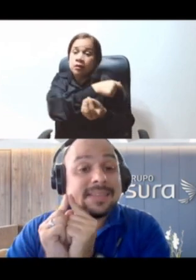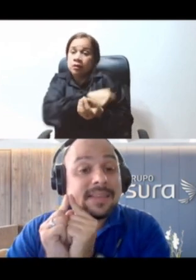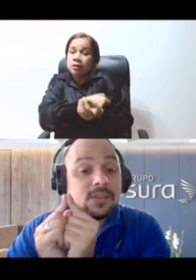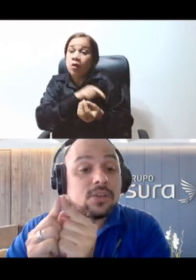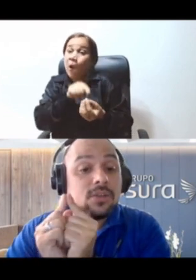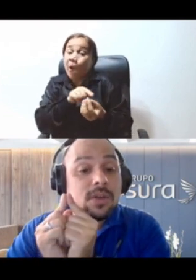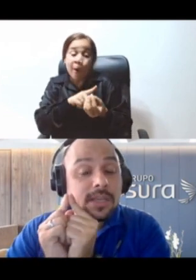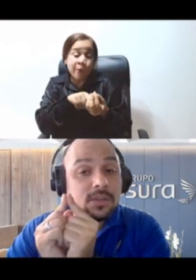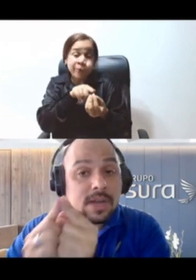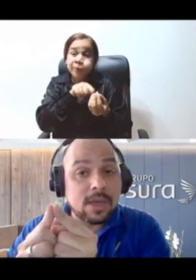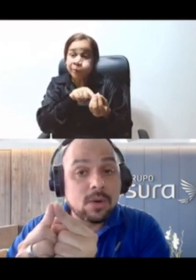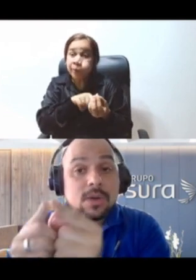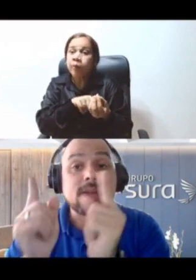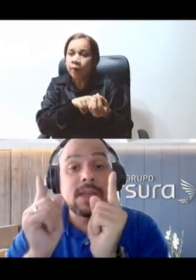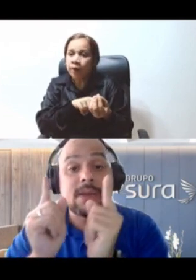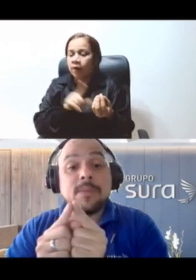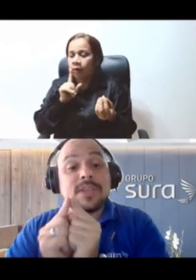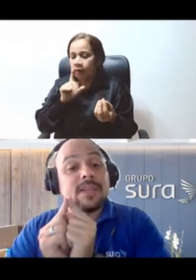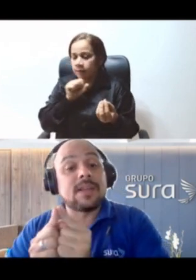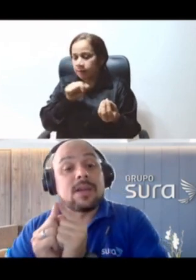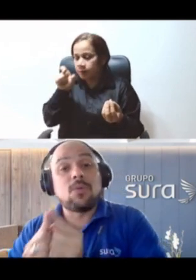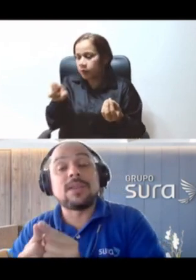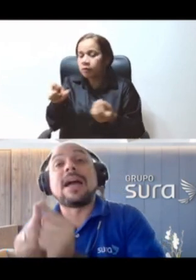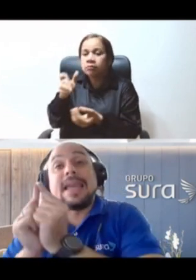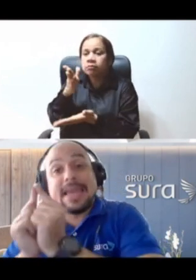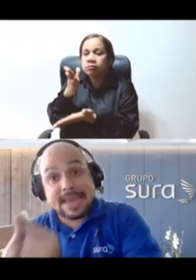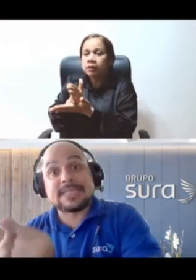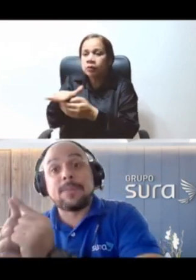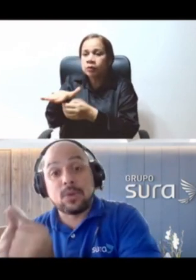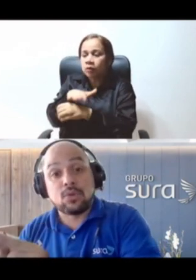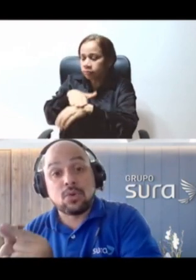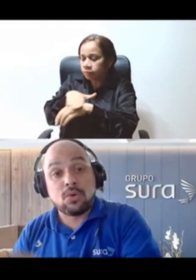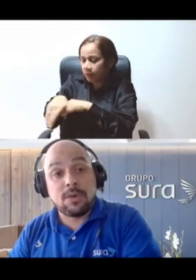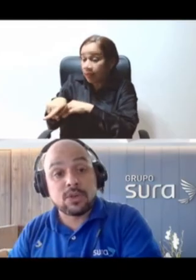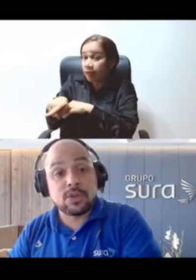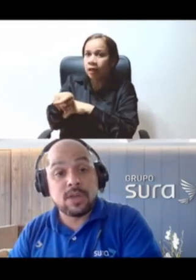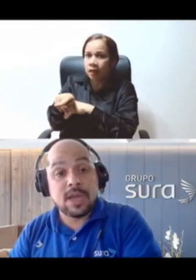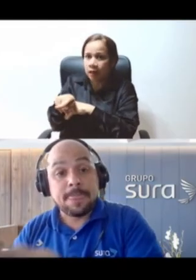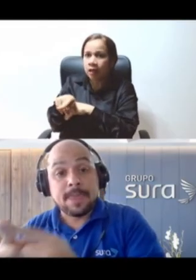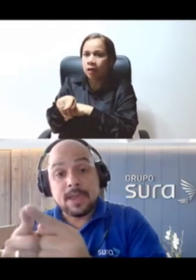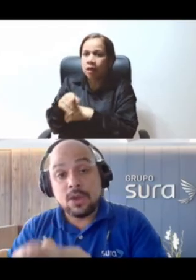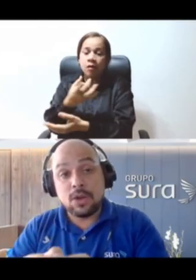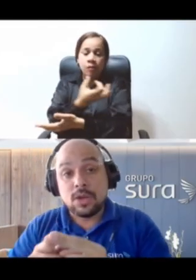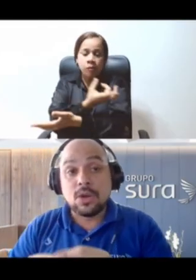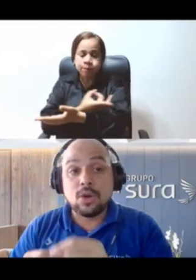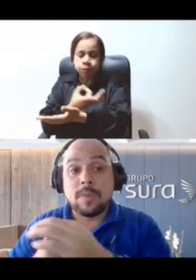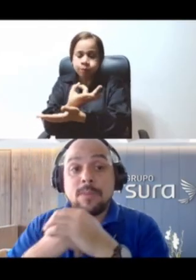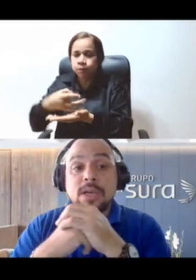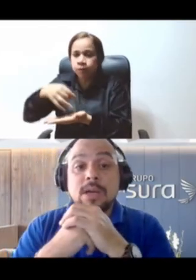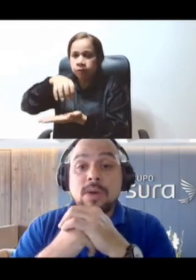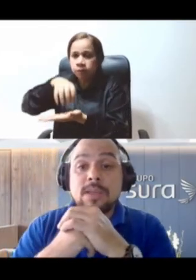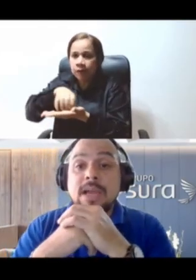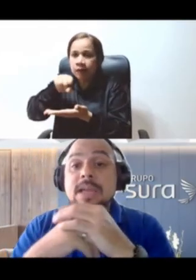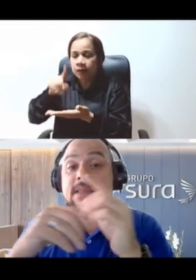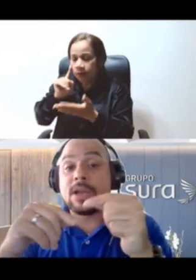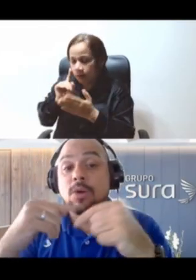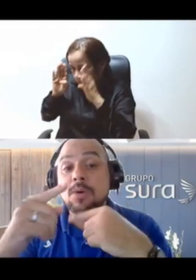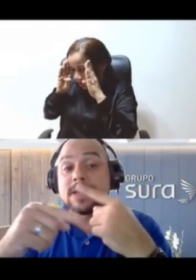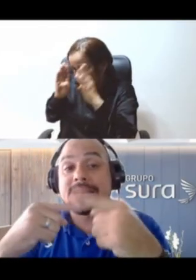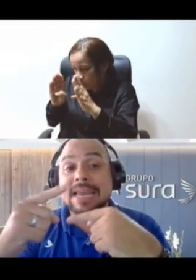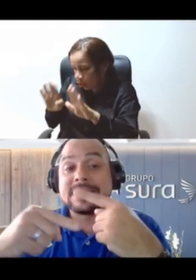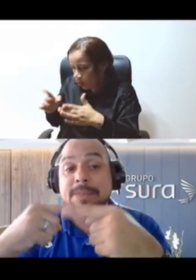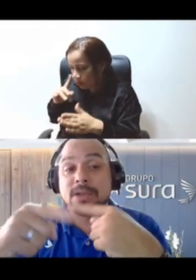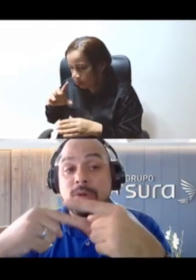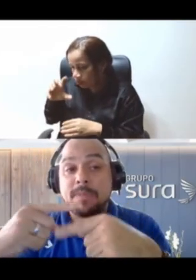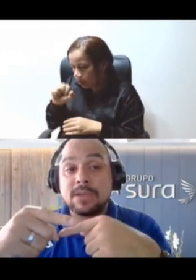asegurar la atención de un lesionado, debemos de tener en cuenta ese protocolo de bioseguridad. Y hoy nos vamos a dar cuenta